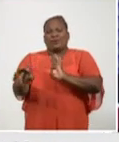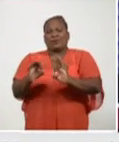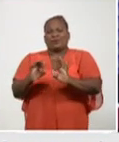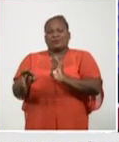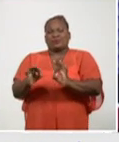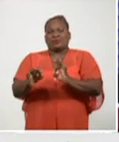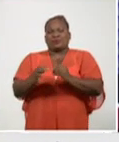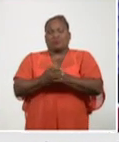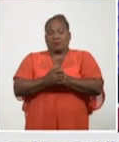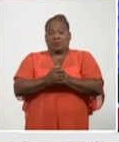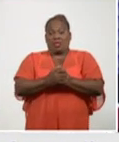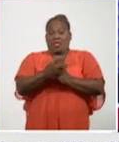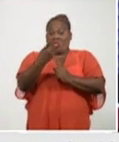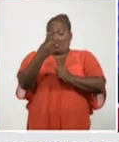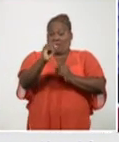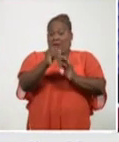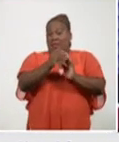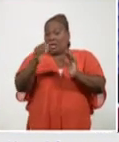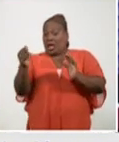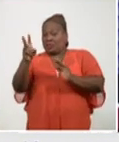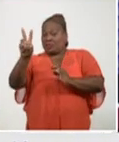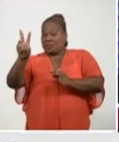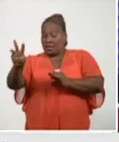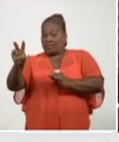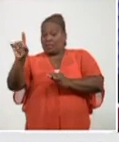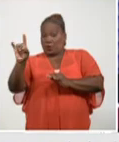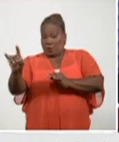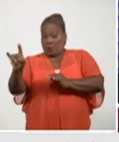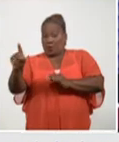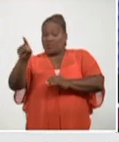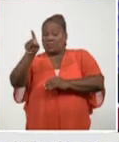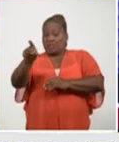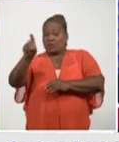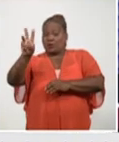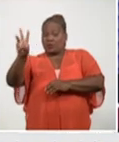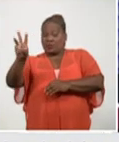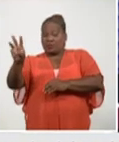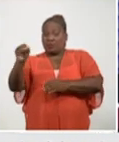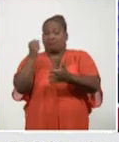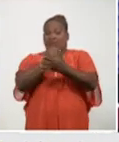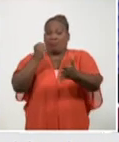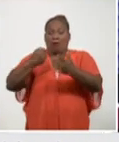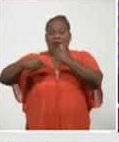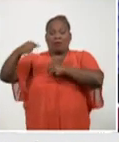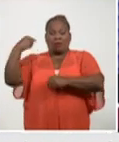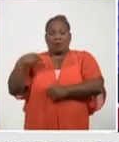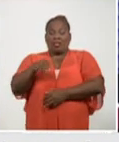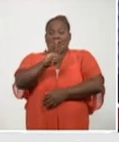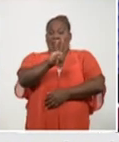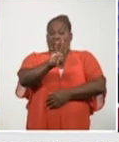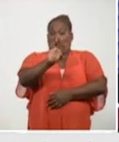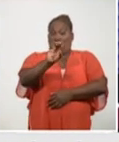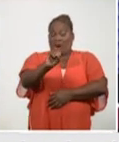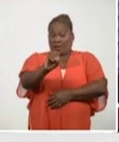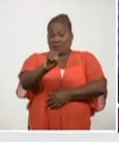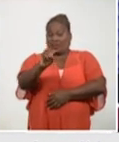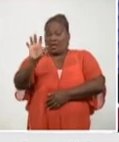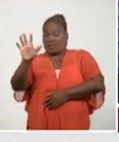De 20 a 39 años, 133 confirmados ayer. De 40 a